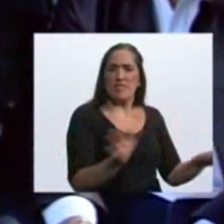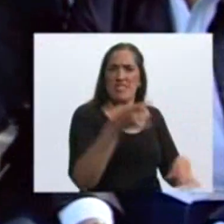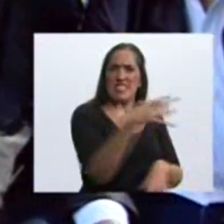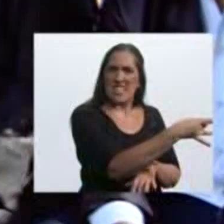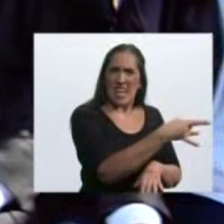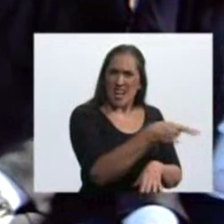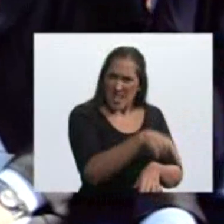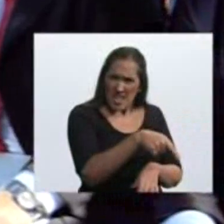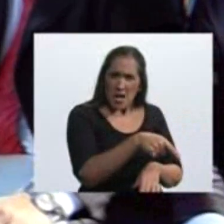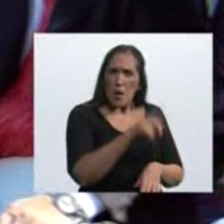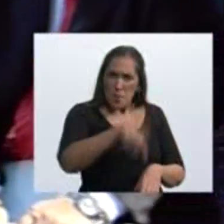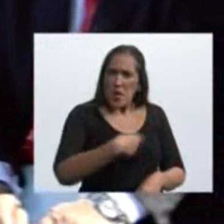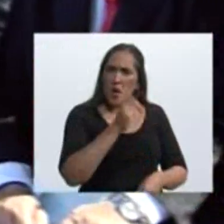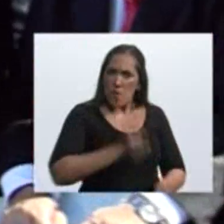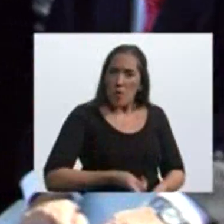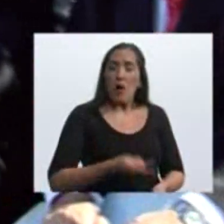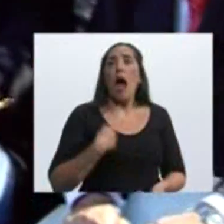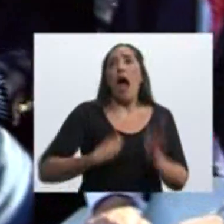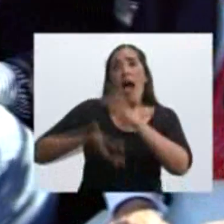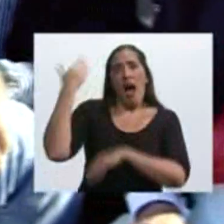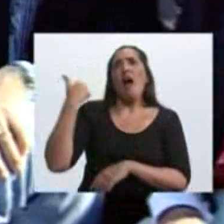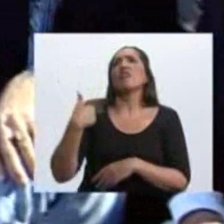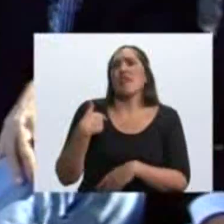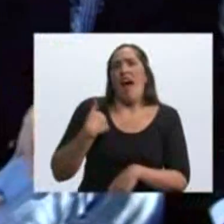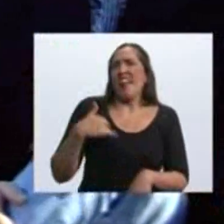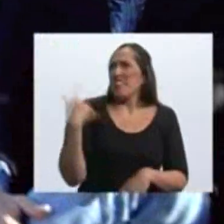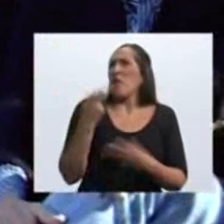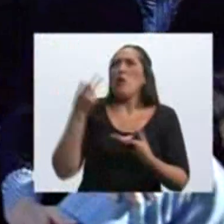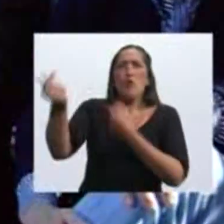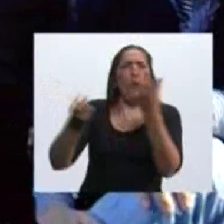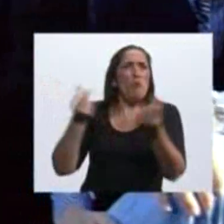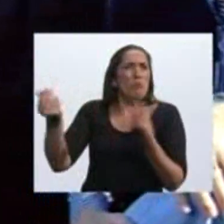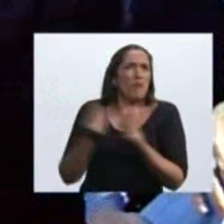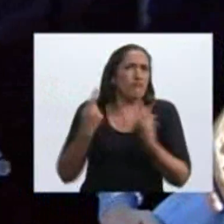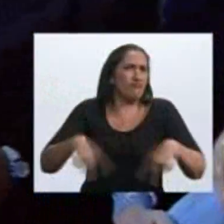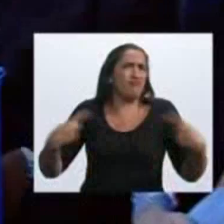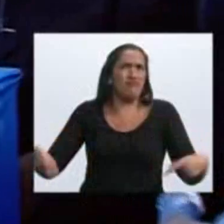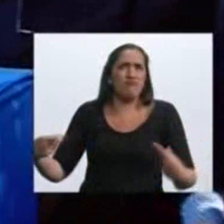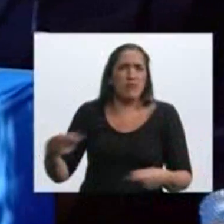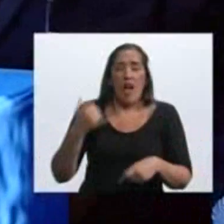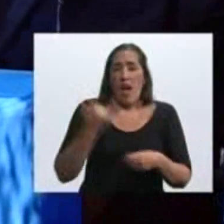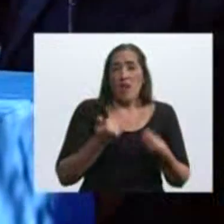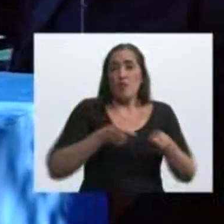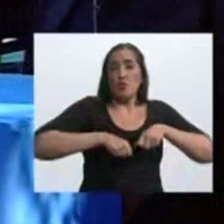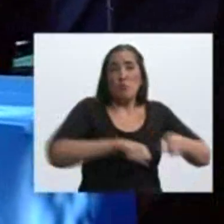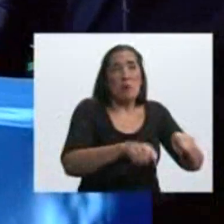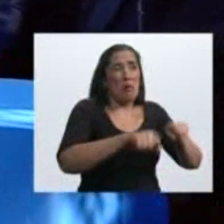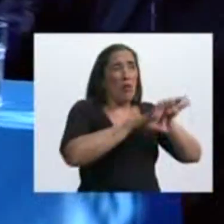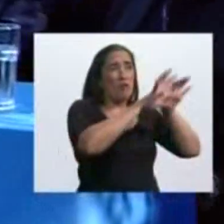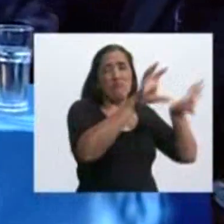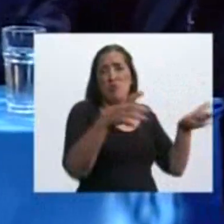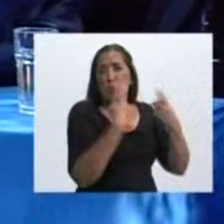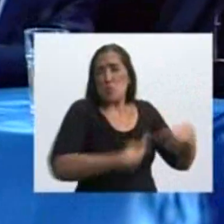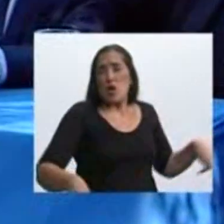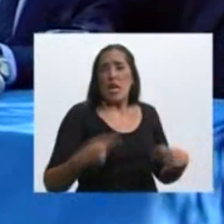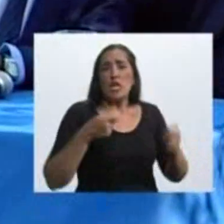sí, podíamos comprar todo importado porque había de todo en el país importado. Juan Carlos, ¿te acordás? Las góndolas rebosaban de artículos